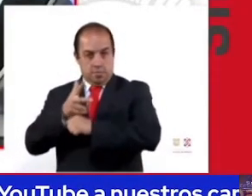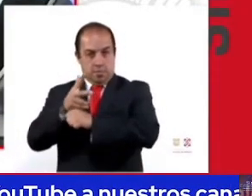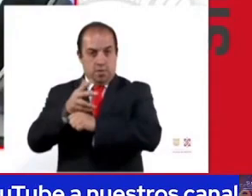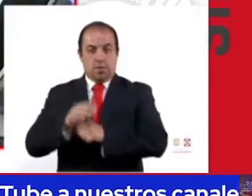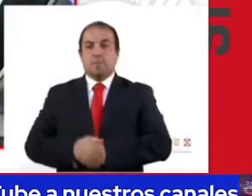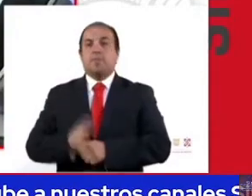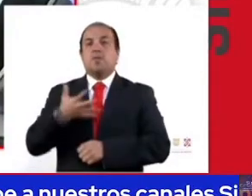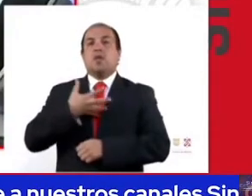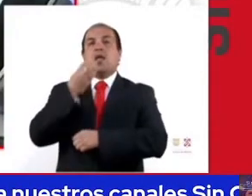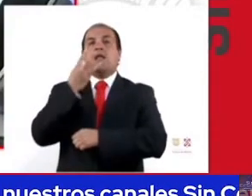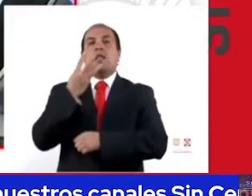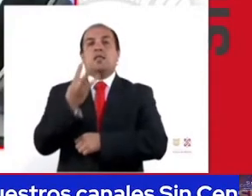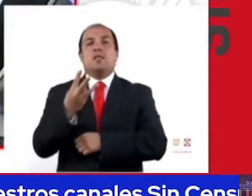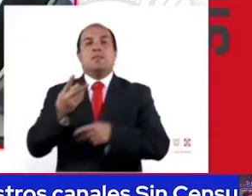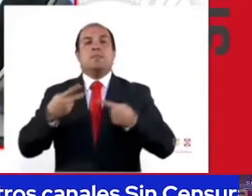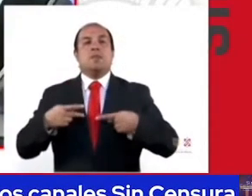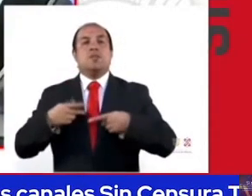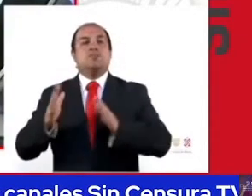de